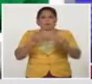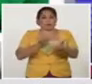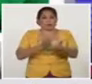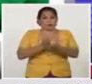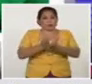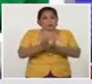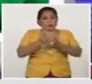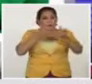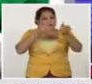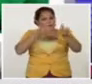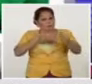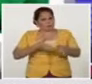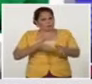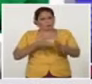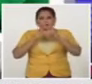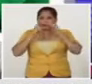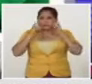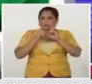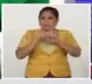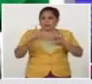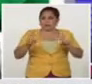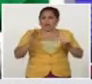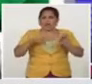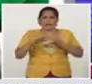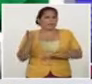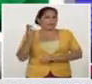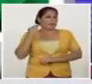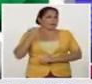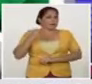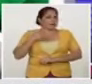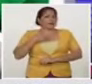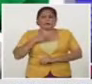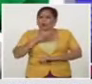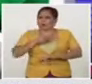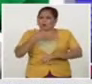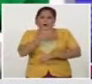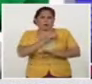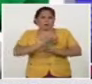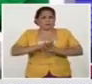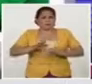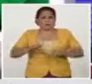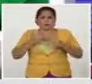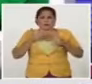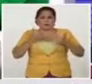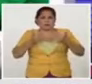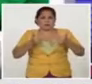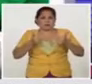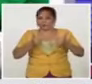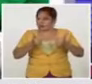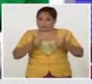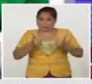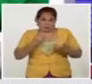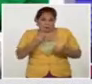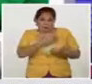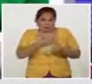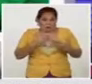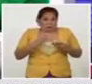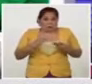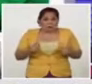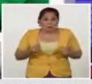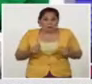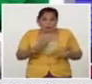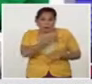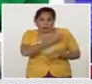manteniendo. Incluso como me han dicho algunos, no, pero ya yo me puse la vacuna. Digo, bueno, no has hecho nada todavía,